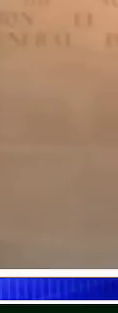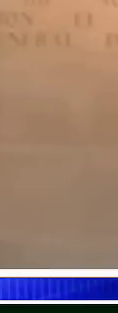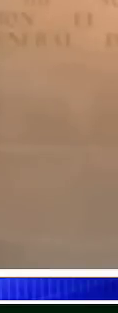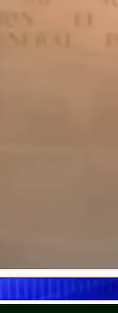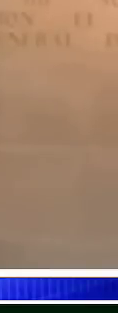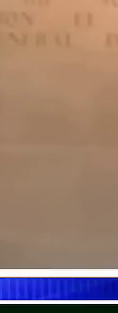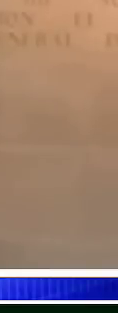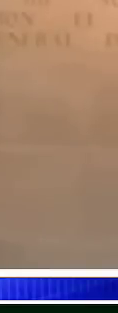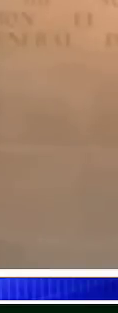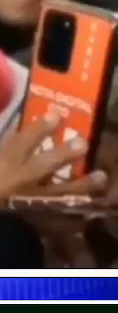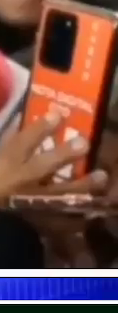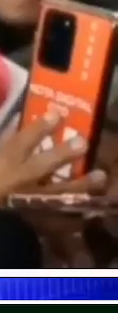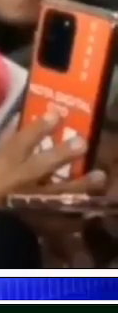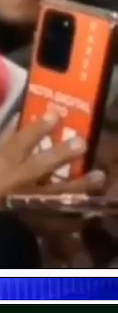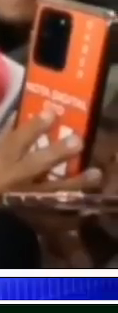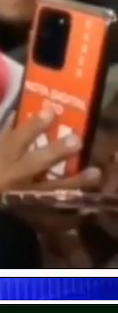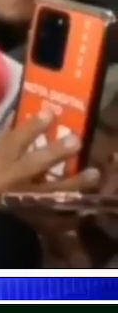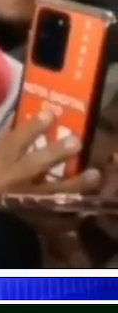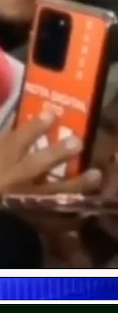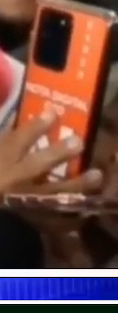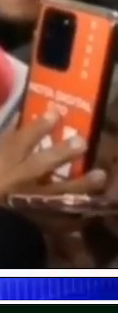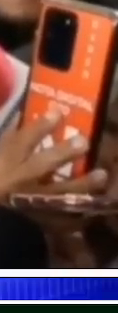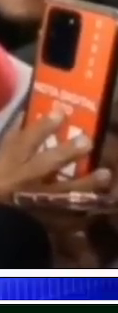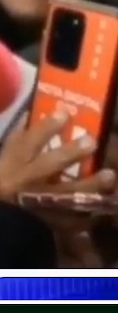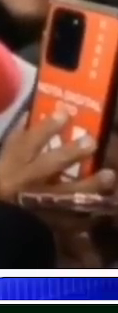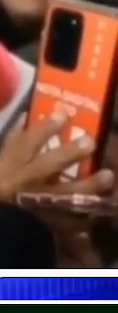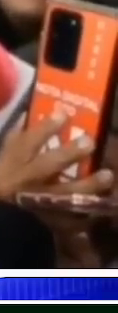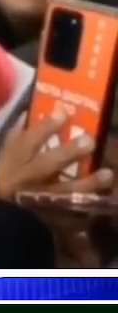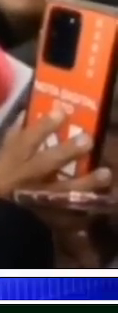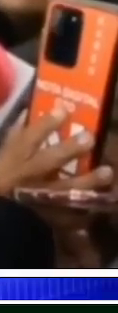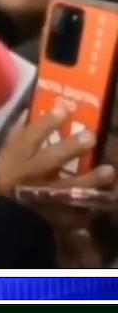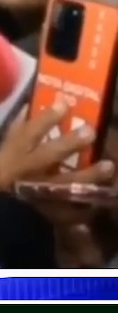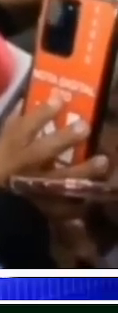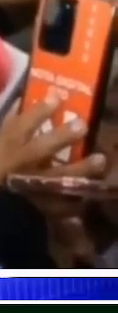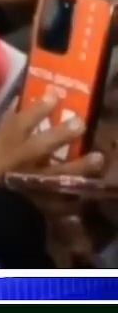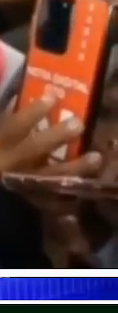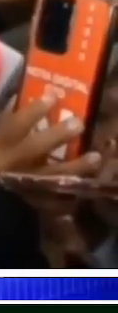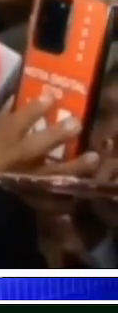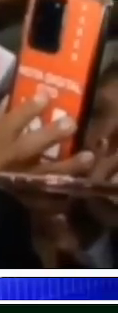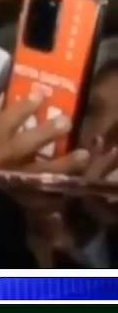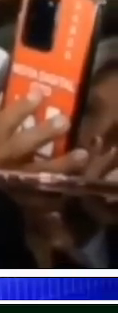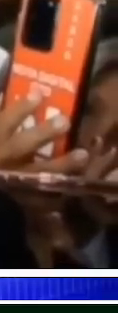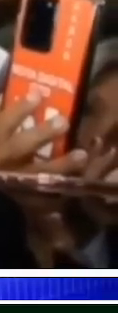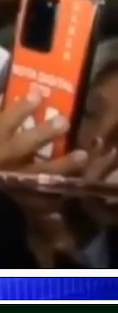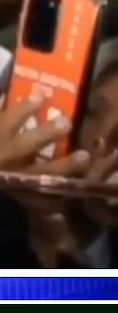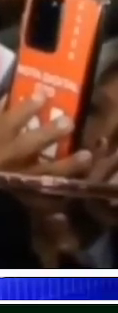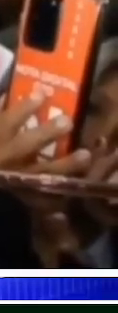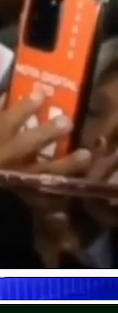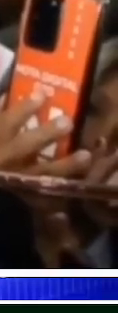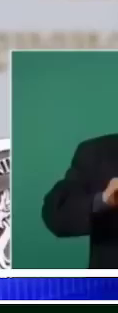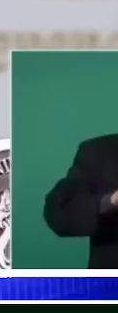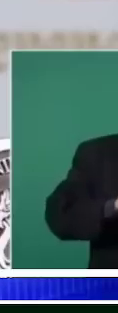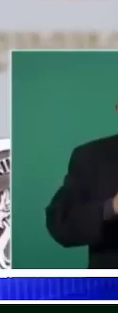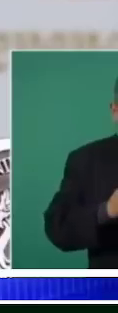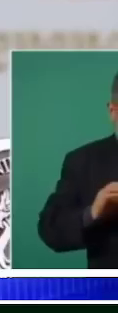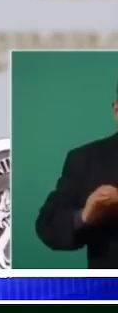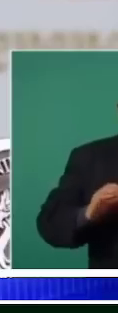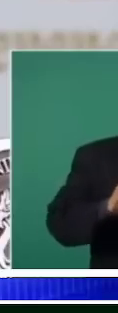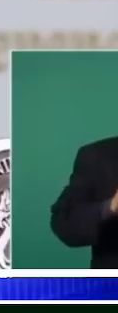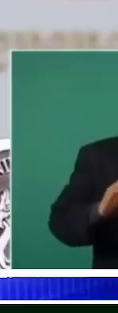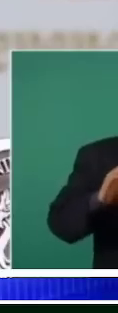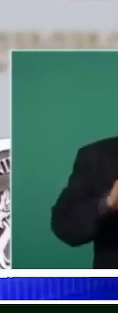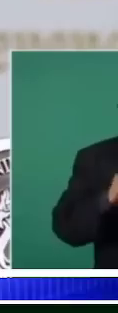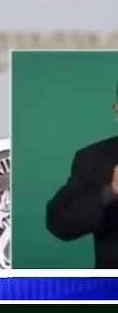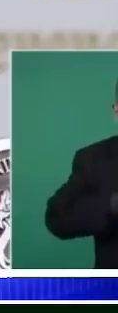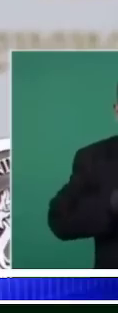no se puede avanzar hasta que no quede resuelto ya por una instancia Superior y mientras en el estado de Guanajuato